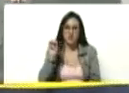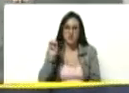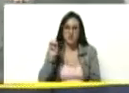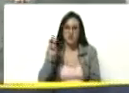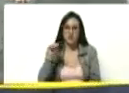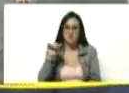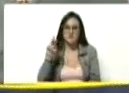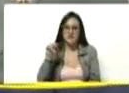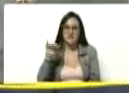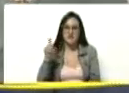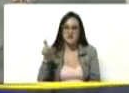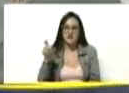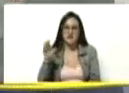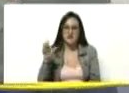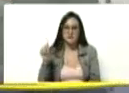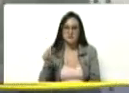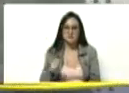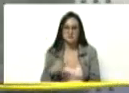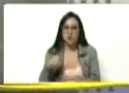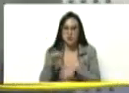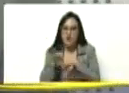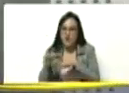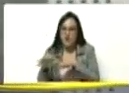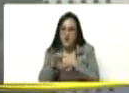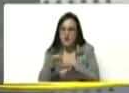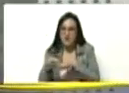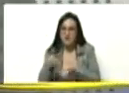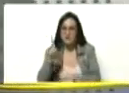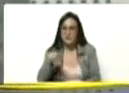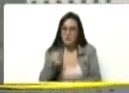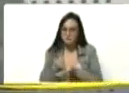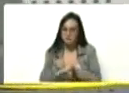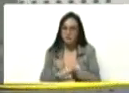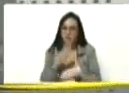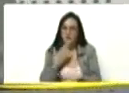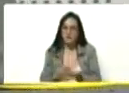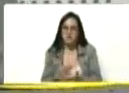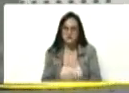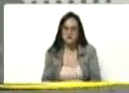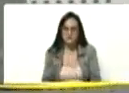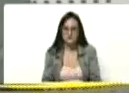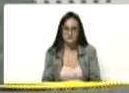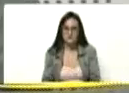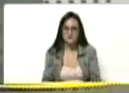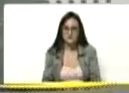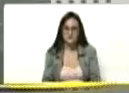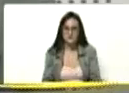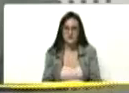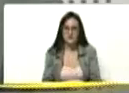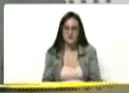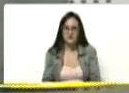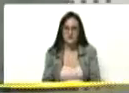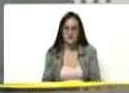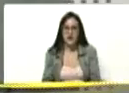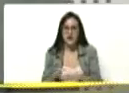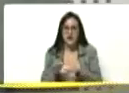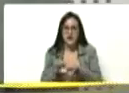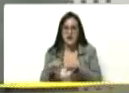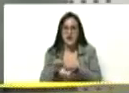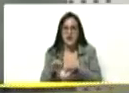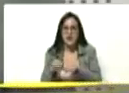Y Antigua y Barbuda. Saint Martin. A San Martín. The British Virgin Islands. A las Islas Vírgenes Británicas. And